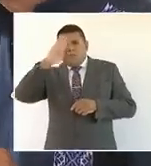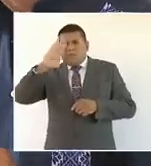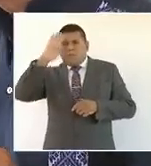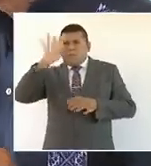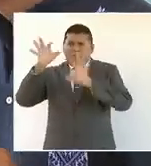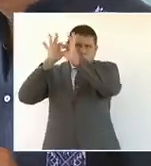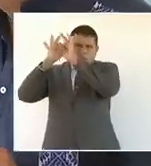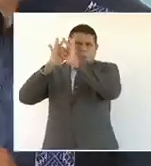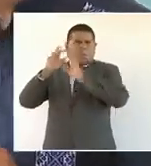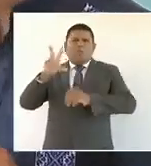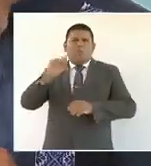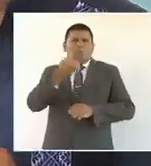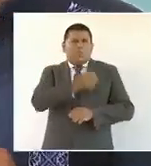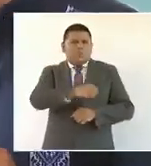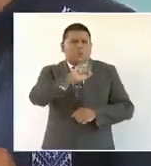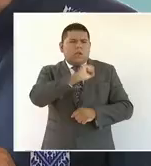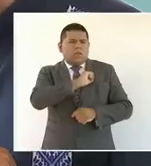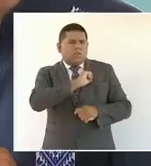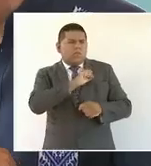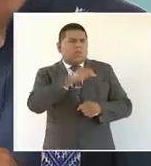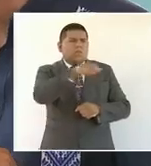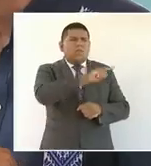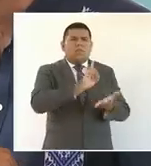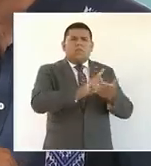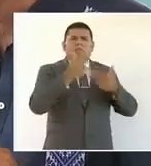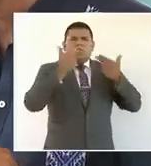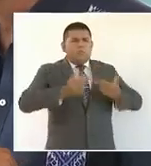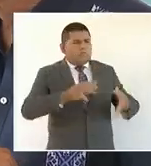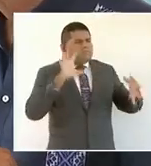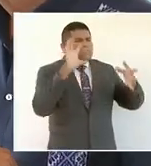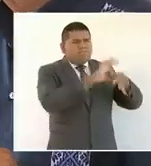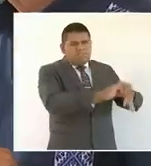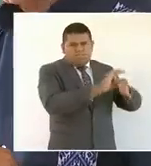La salud tiene que ver con los derechos humanos.